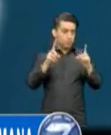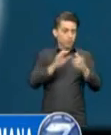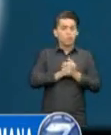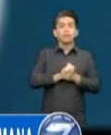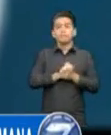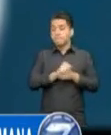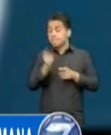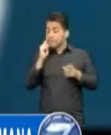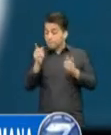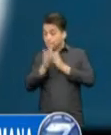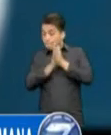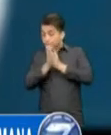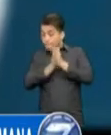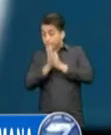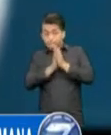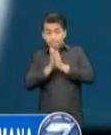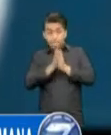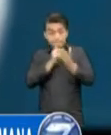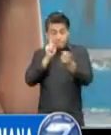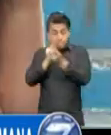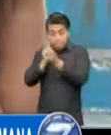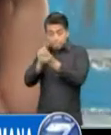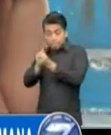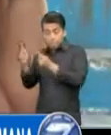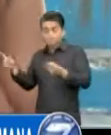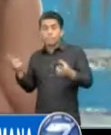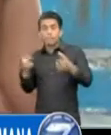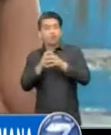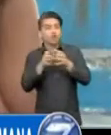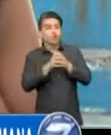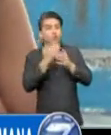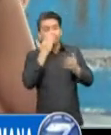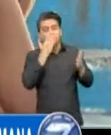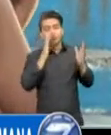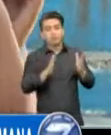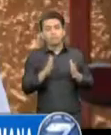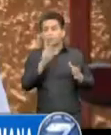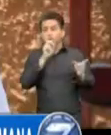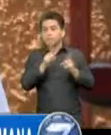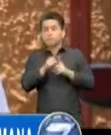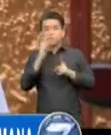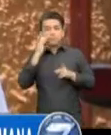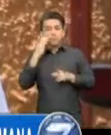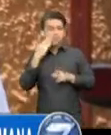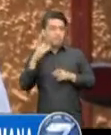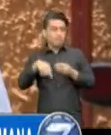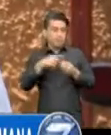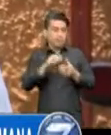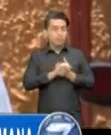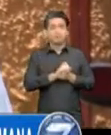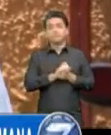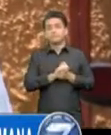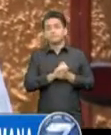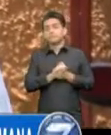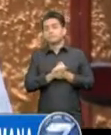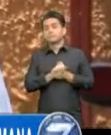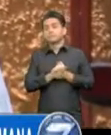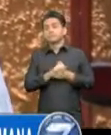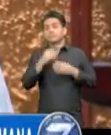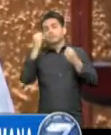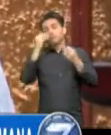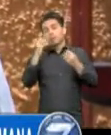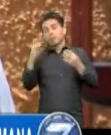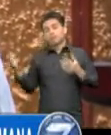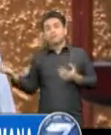la cercanía que se tiene con grupos de estudiantes y sus padres de familia información que tenemos de parte del ministerio en el centro nacional